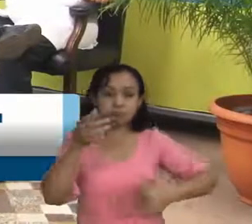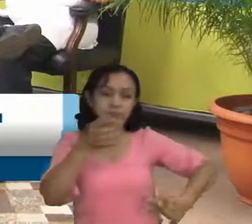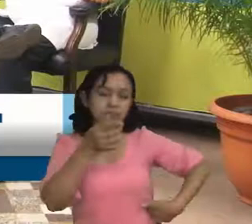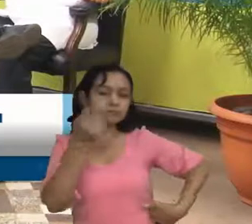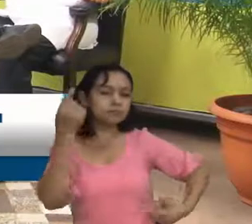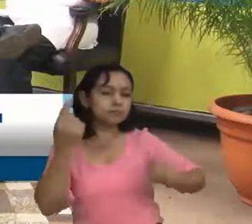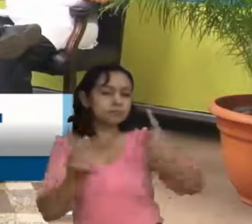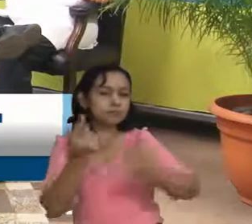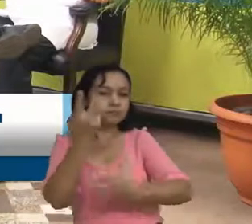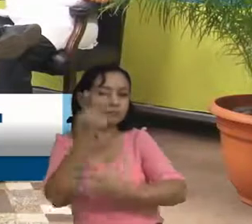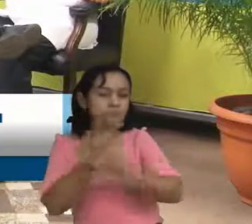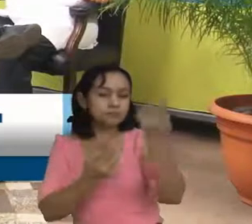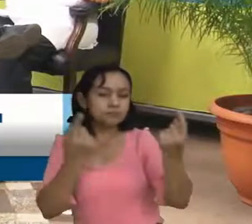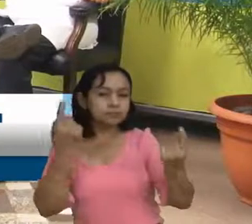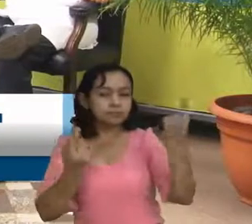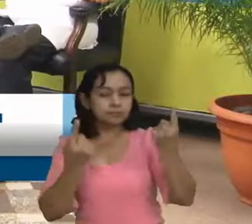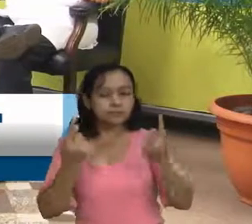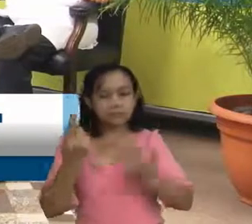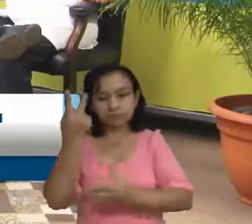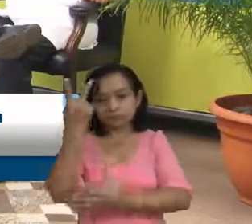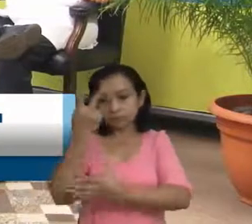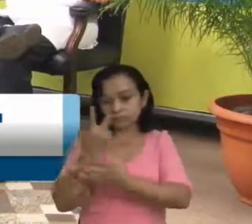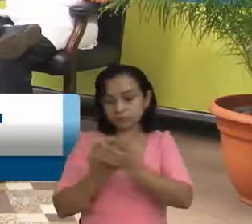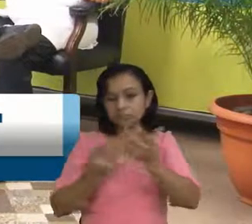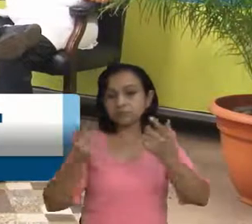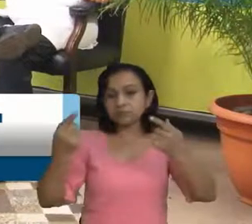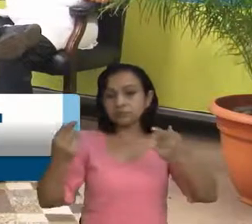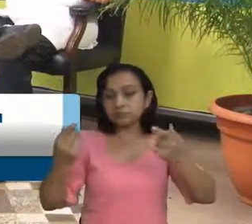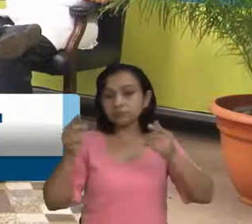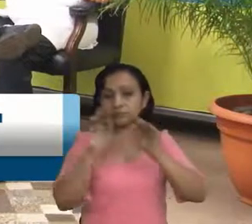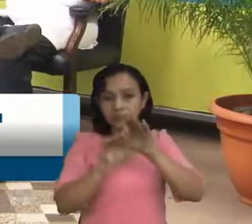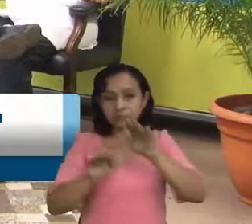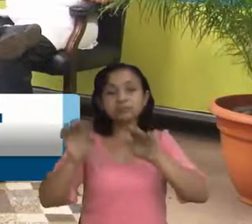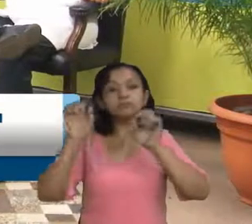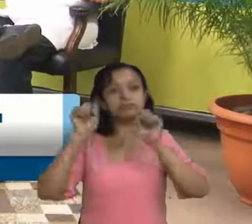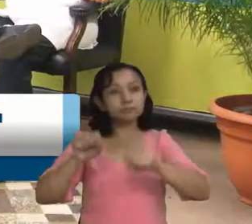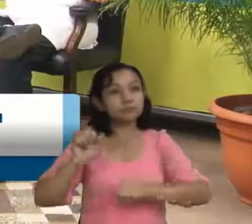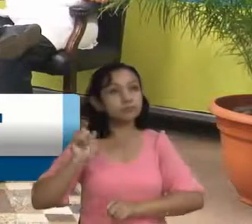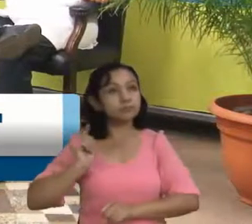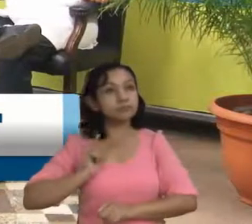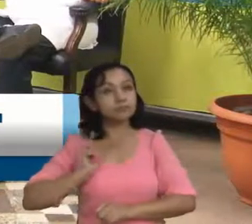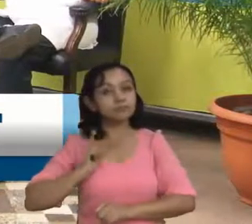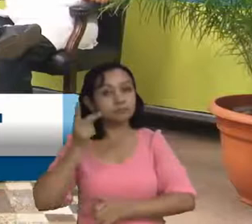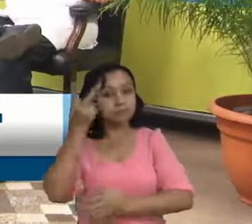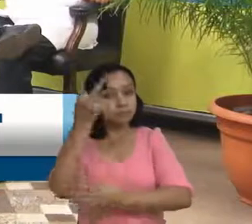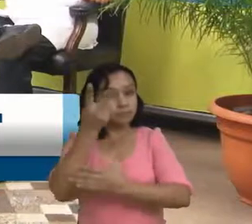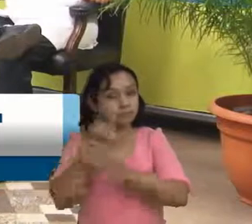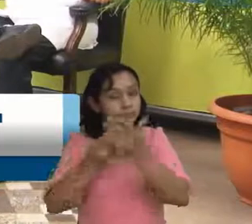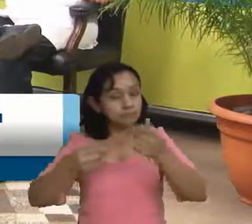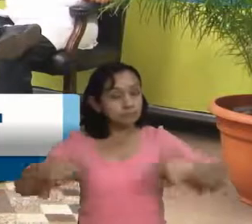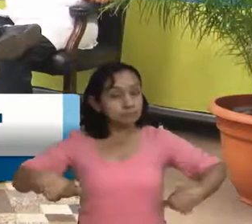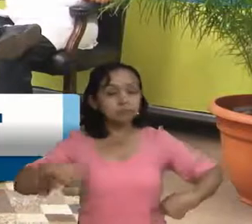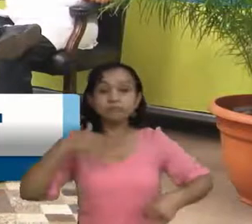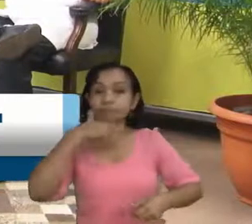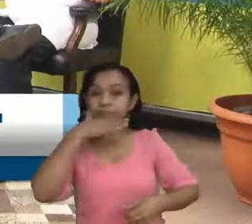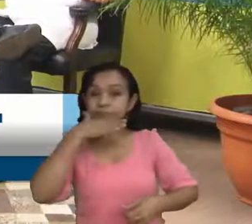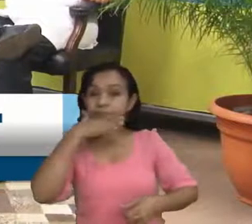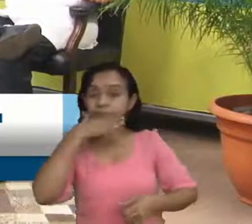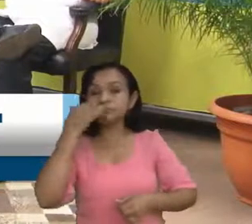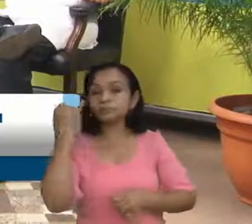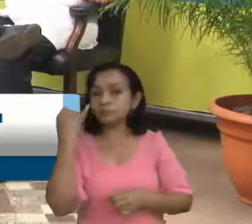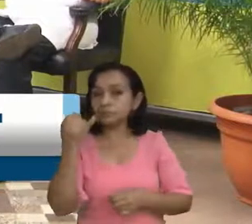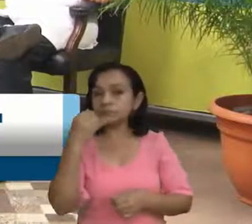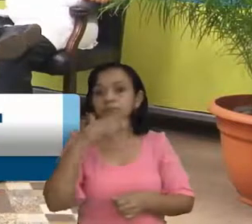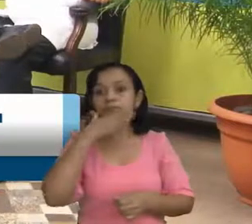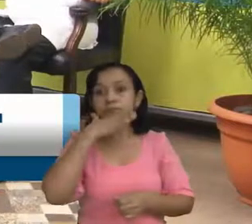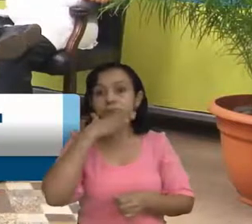ser en ambos también. Puede ser bilateral, es menos frecuente, pero puede pasar. Y cuando es bilateral, me imagino que es más complicada la situación. Es más complicado